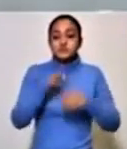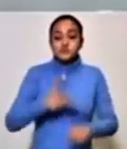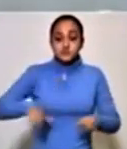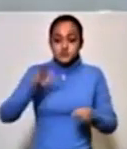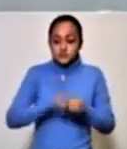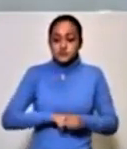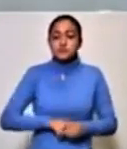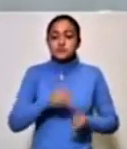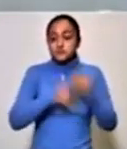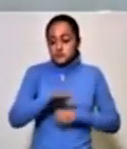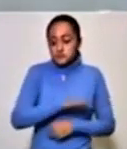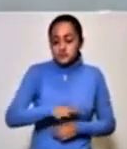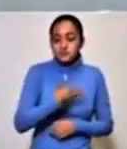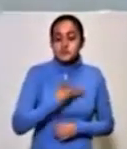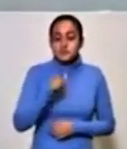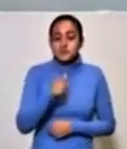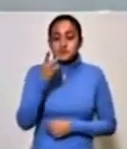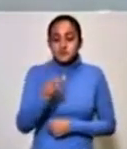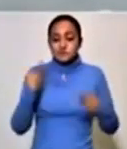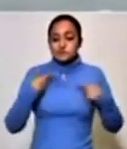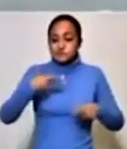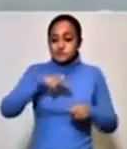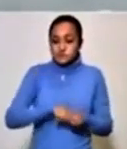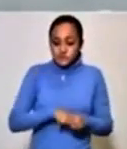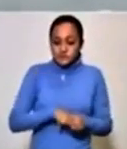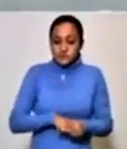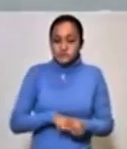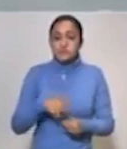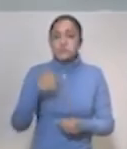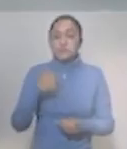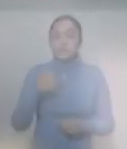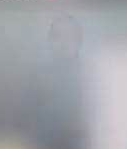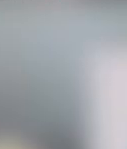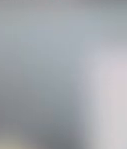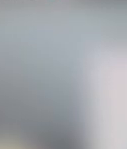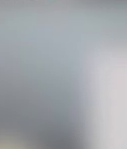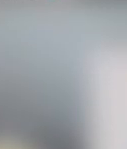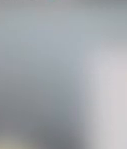a la hospitalización en todo el sector, tenemos 75 pacientes hospitalizados, 9